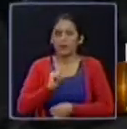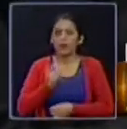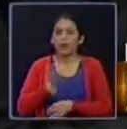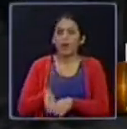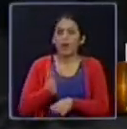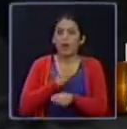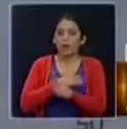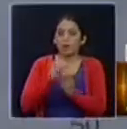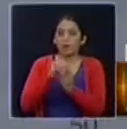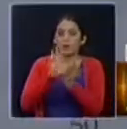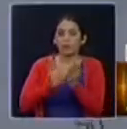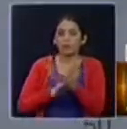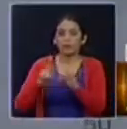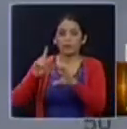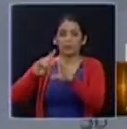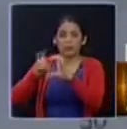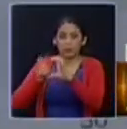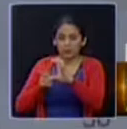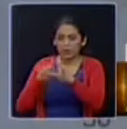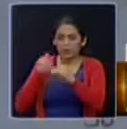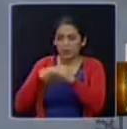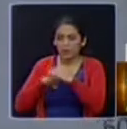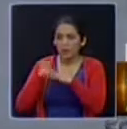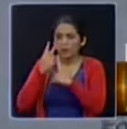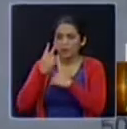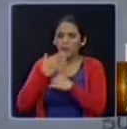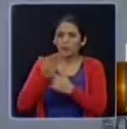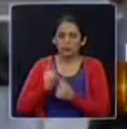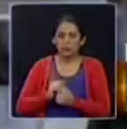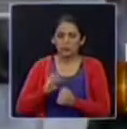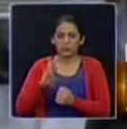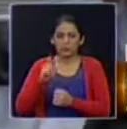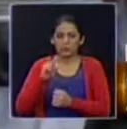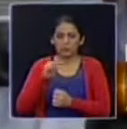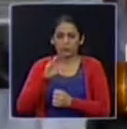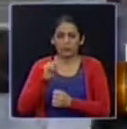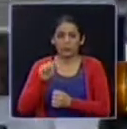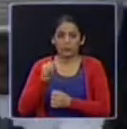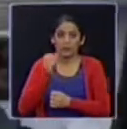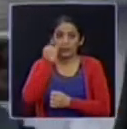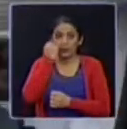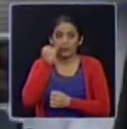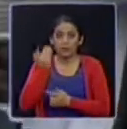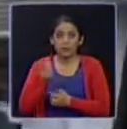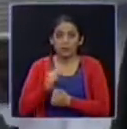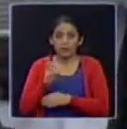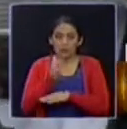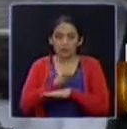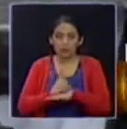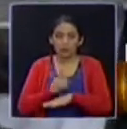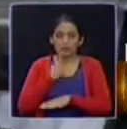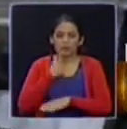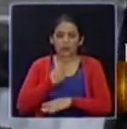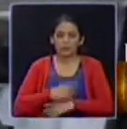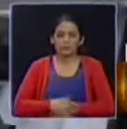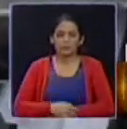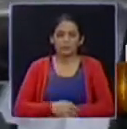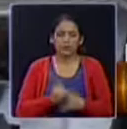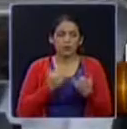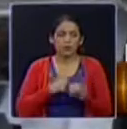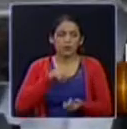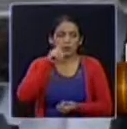en el país. El objetivo es detallado por Blanca Chancosa, dirigente indígena. De que se detenga al momento las